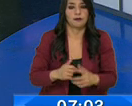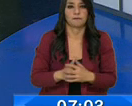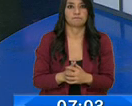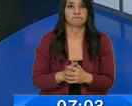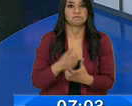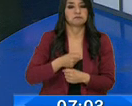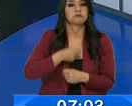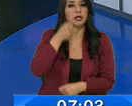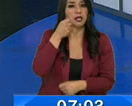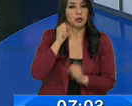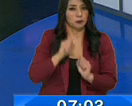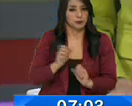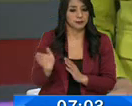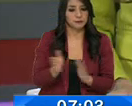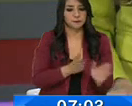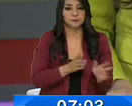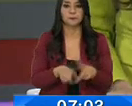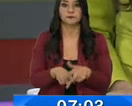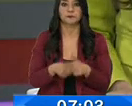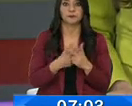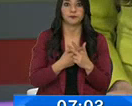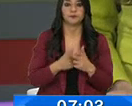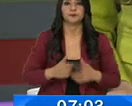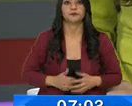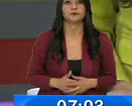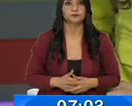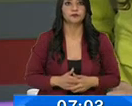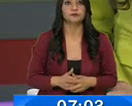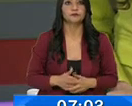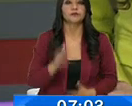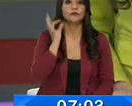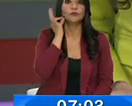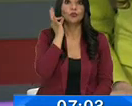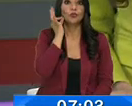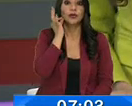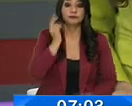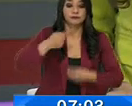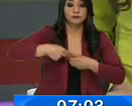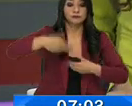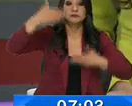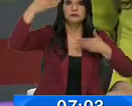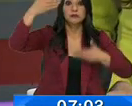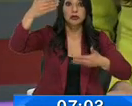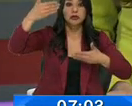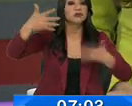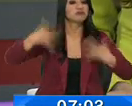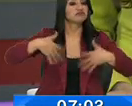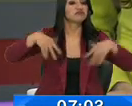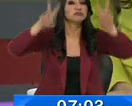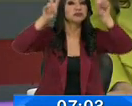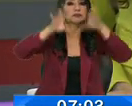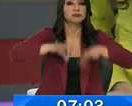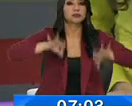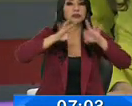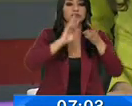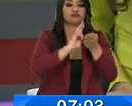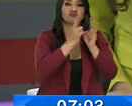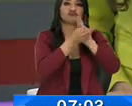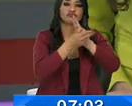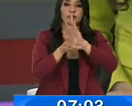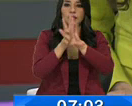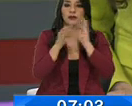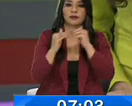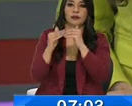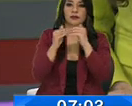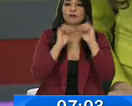buen paraguas. Vamos a iniciar y les contamos que la participación de la mujer en la vida política es uno de los temas que se aborda en las reformas del Código de la